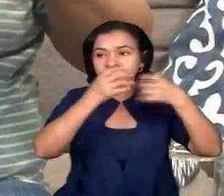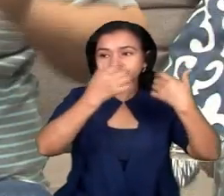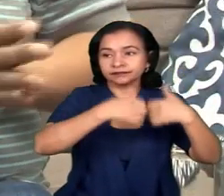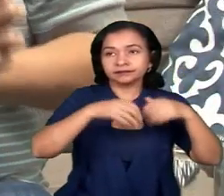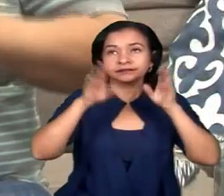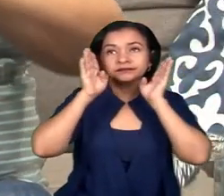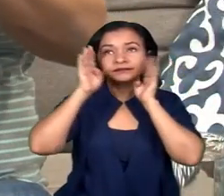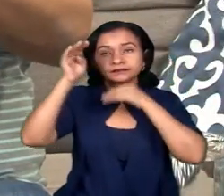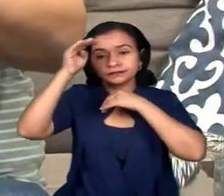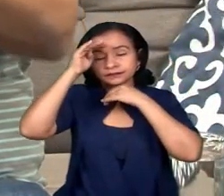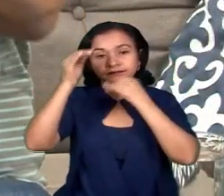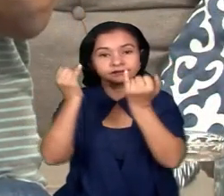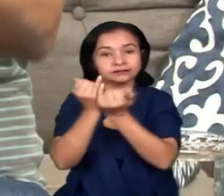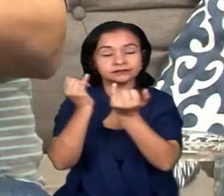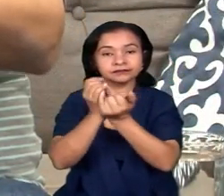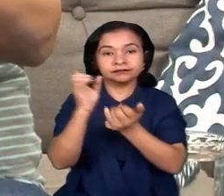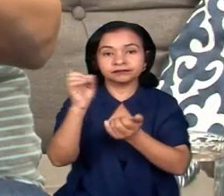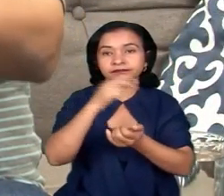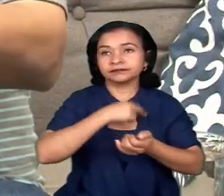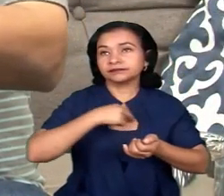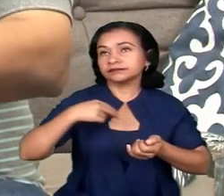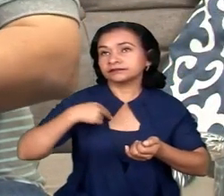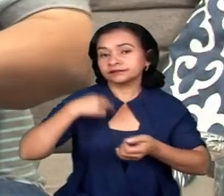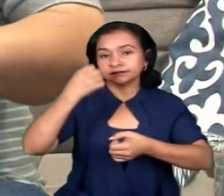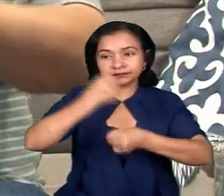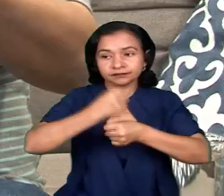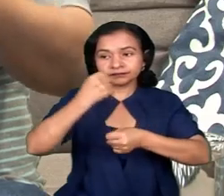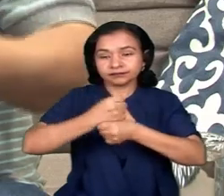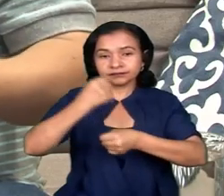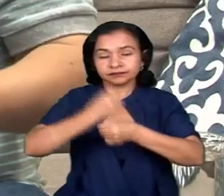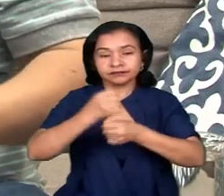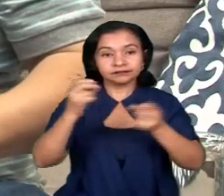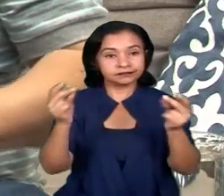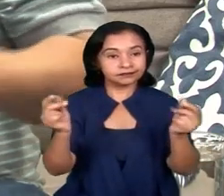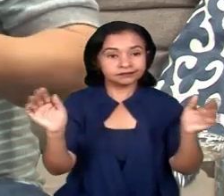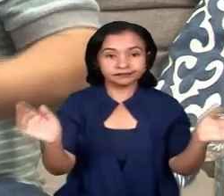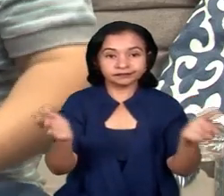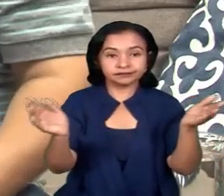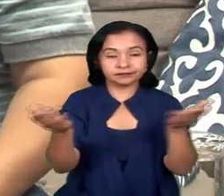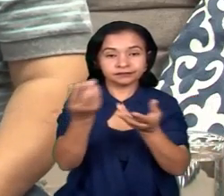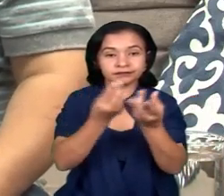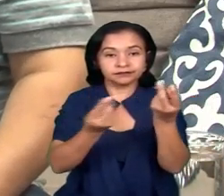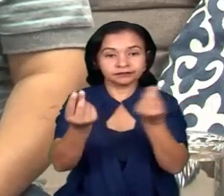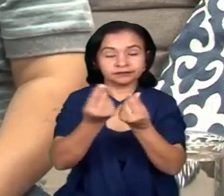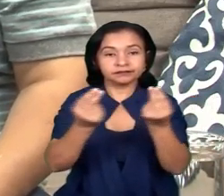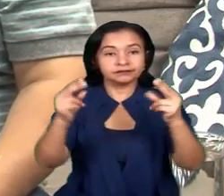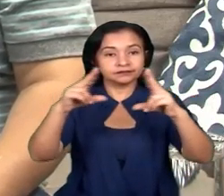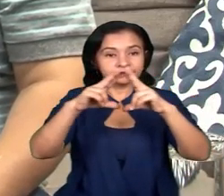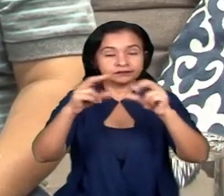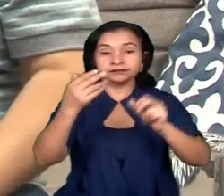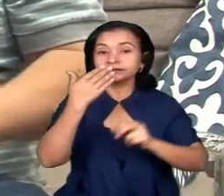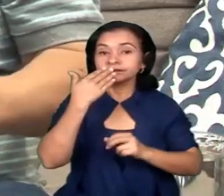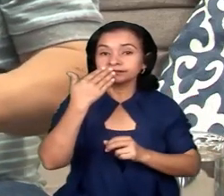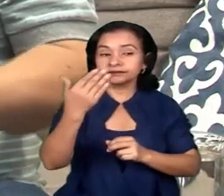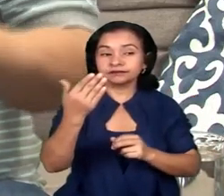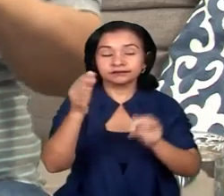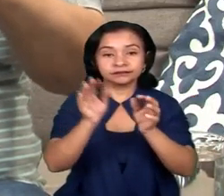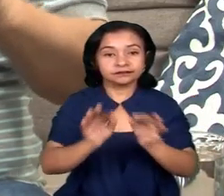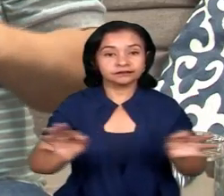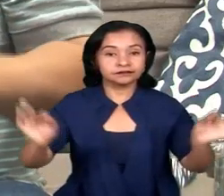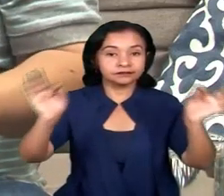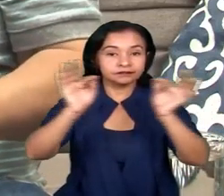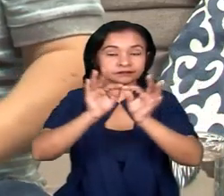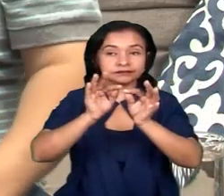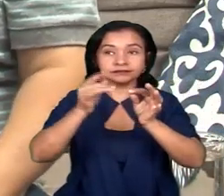y medianos, en hacer este trabajo de reactivar la economía. Y ha sido un éxito. Y ha sido un éxito